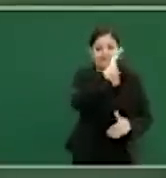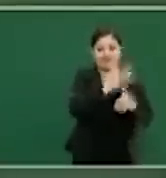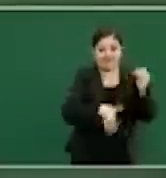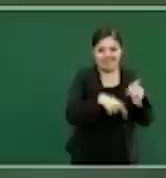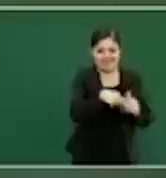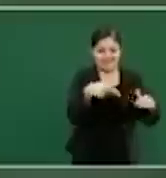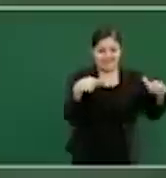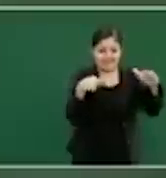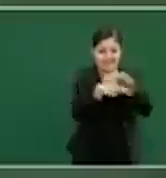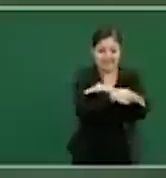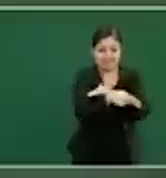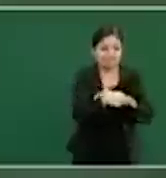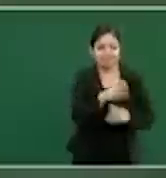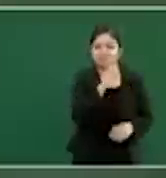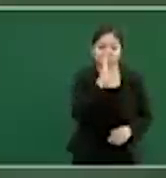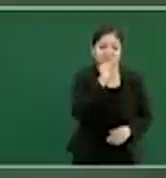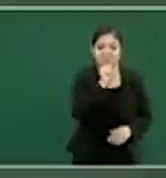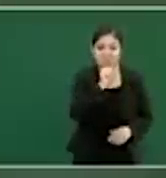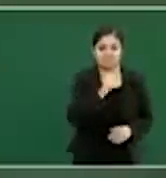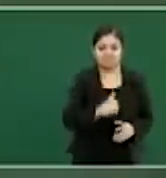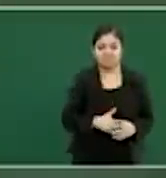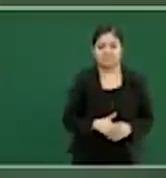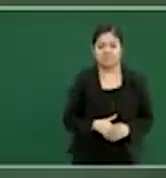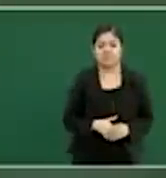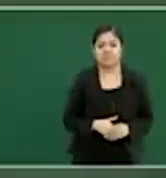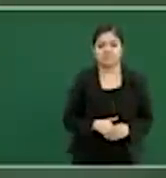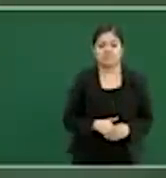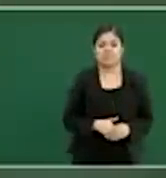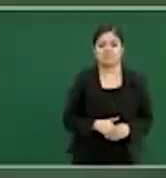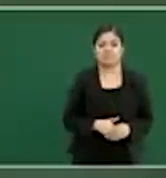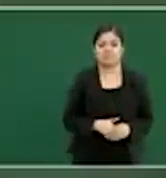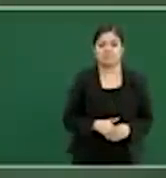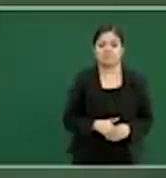el metro, que